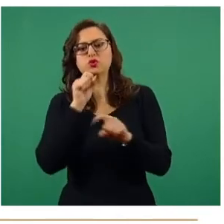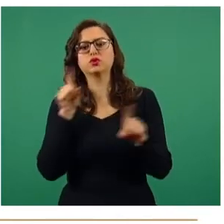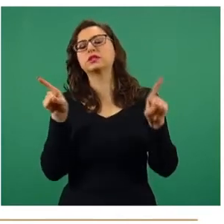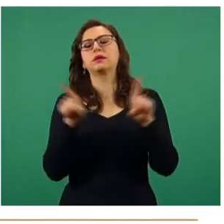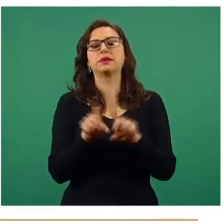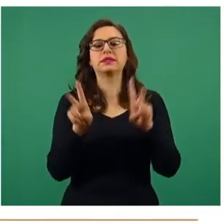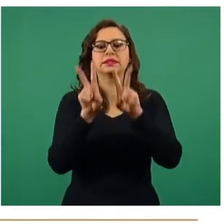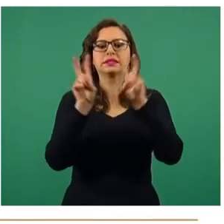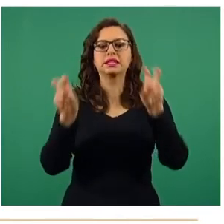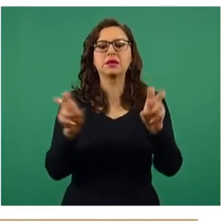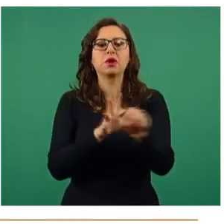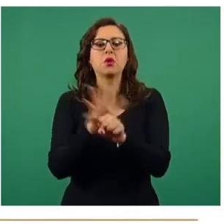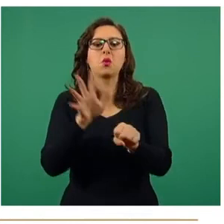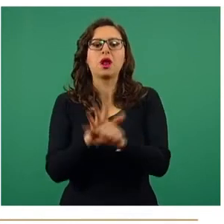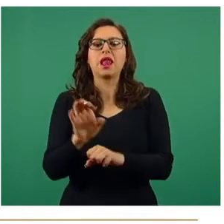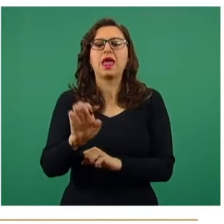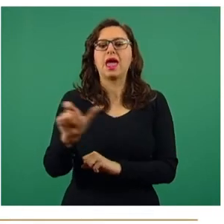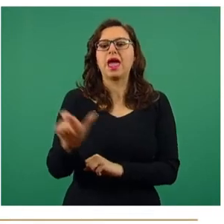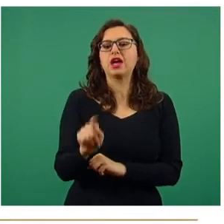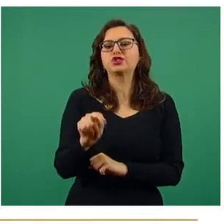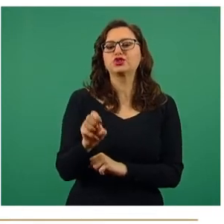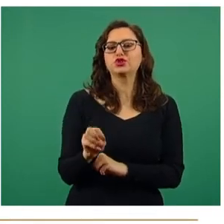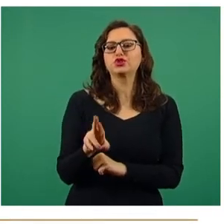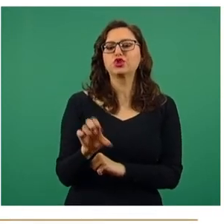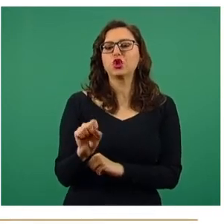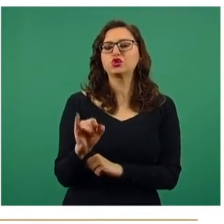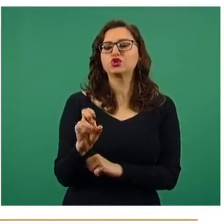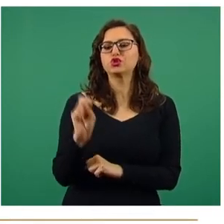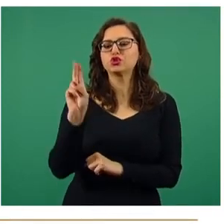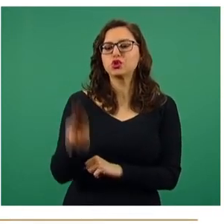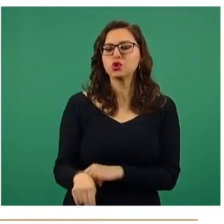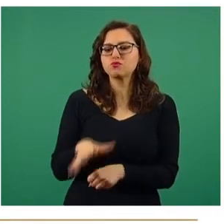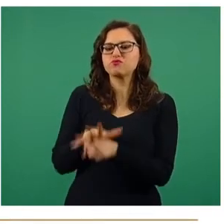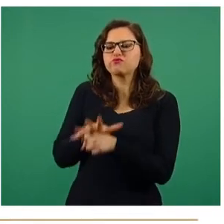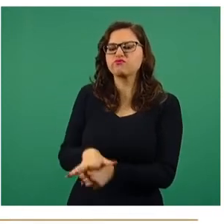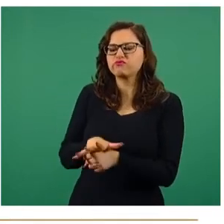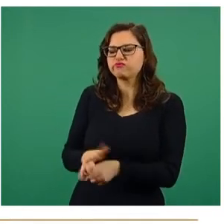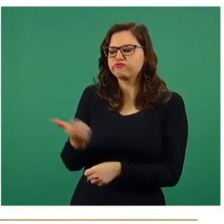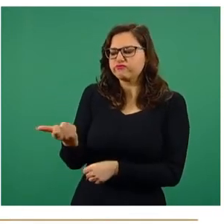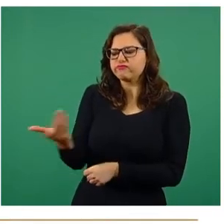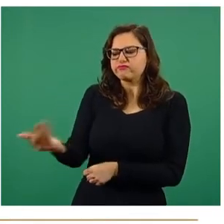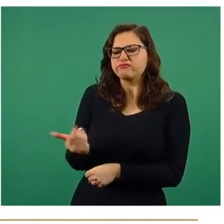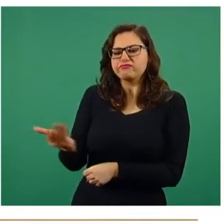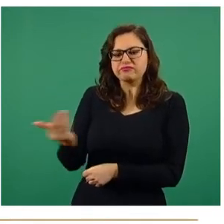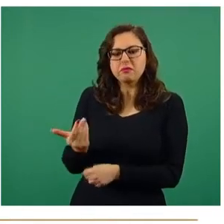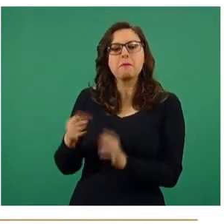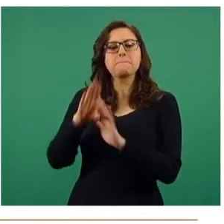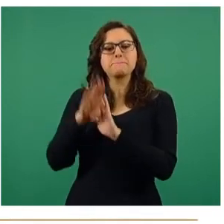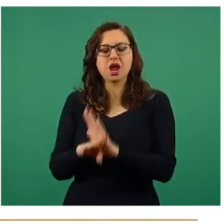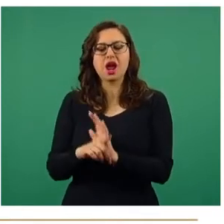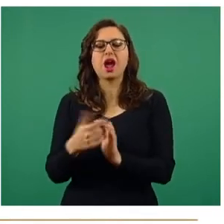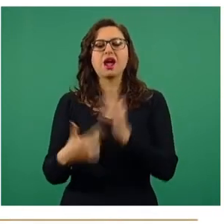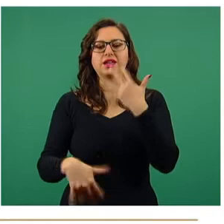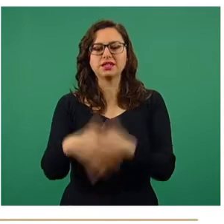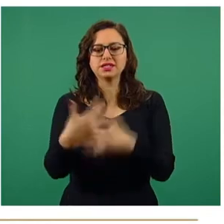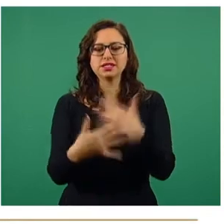extorsión, que disminuyó 15.5, y lesiones dolosas con una baja de 7.3.